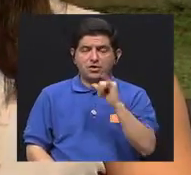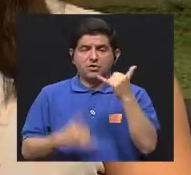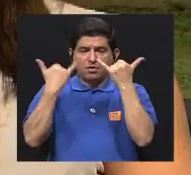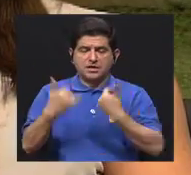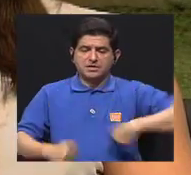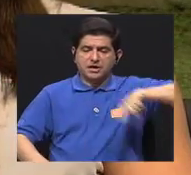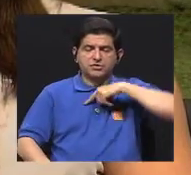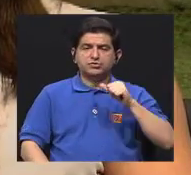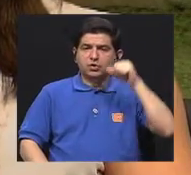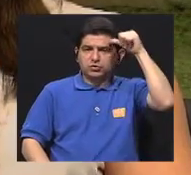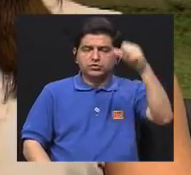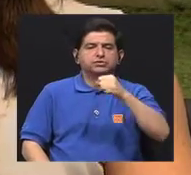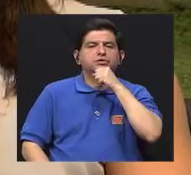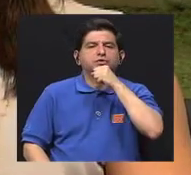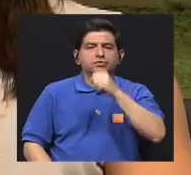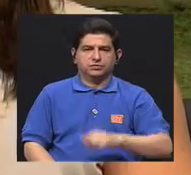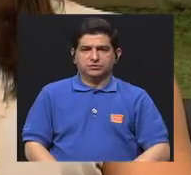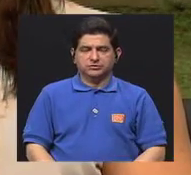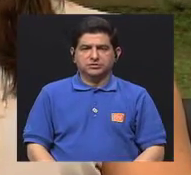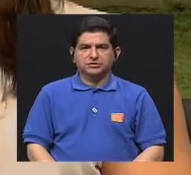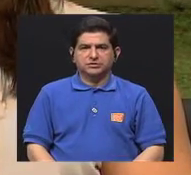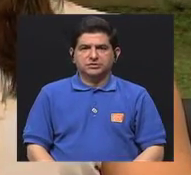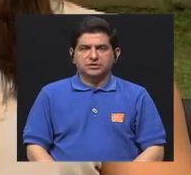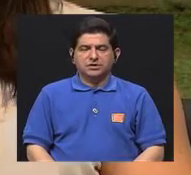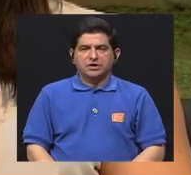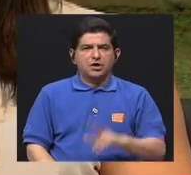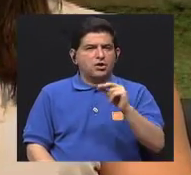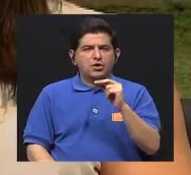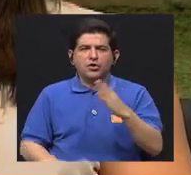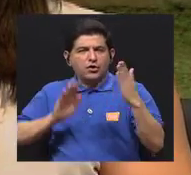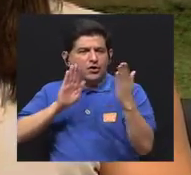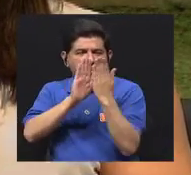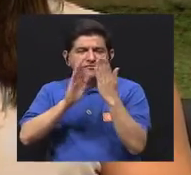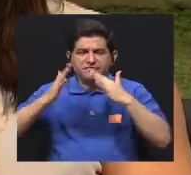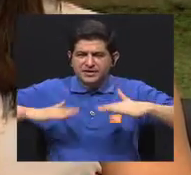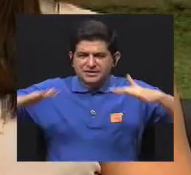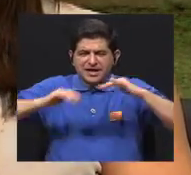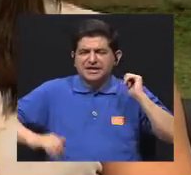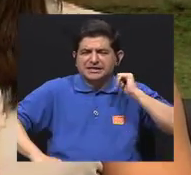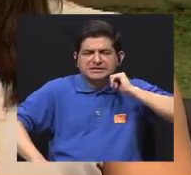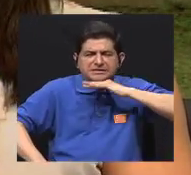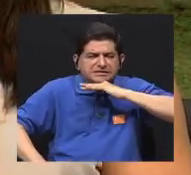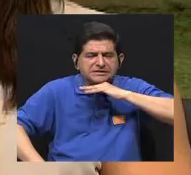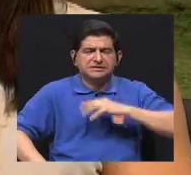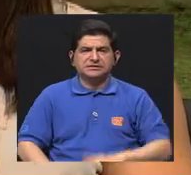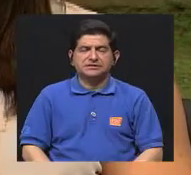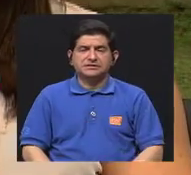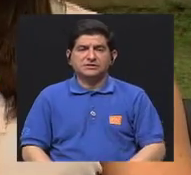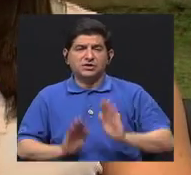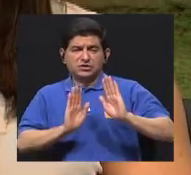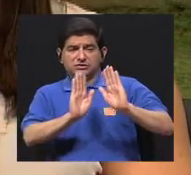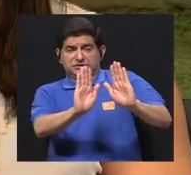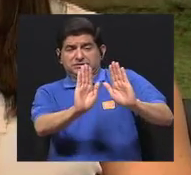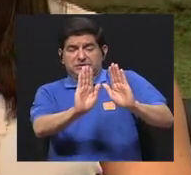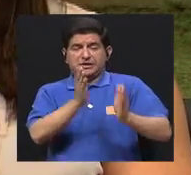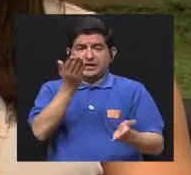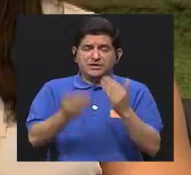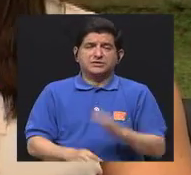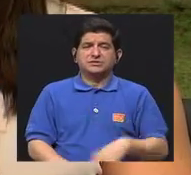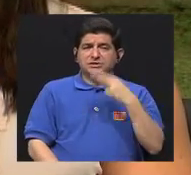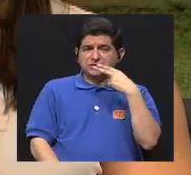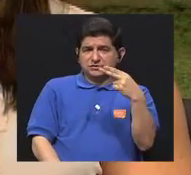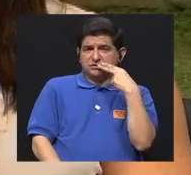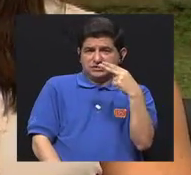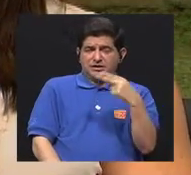seamos adultos mayores. La no exposición a ambientes contaminados, el alejarnos del